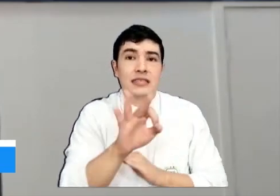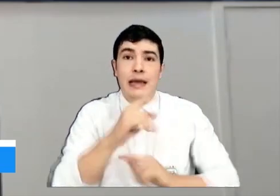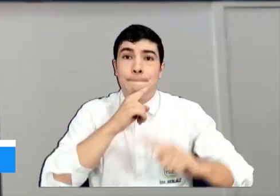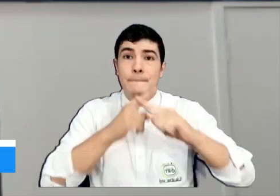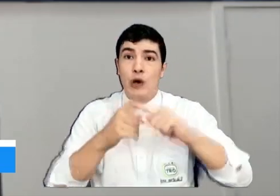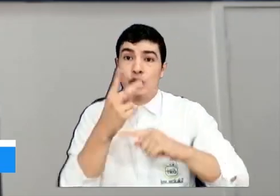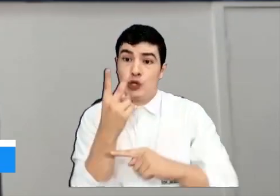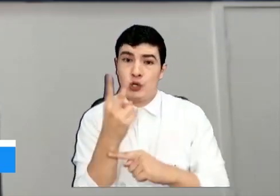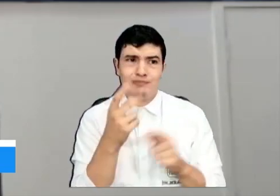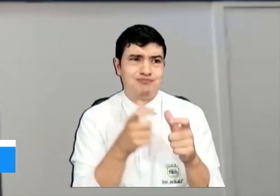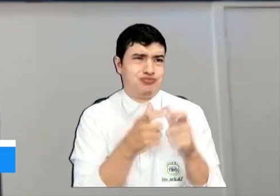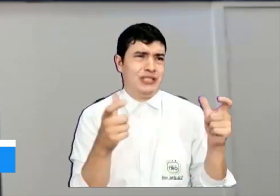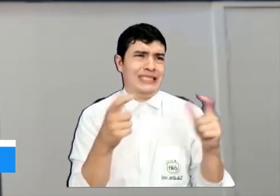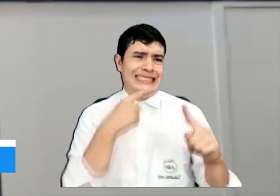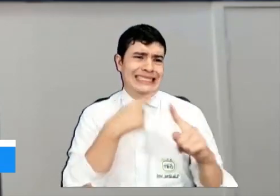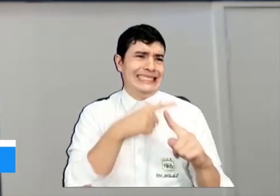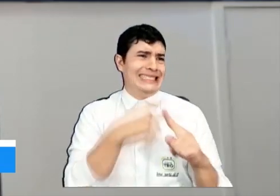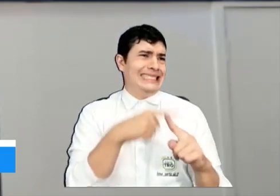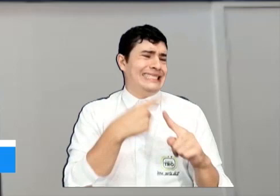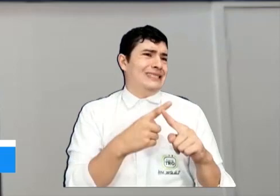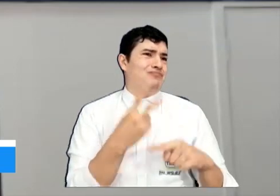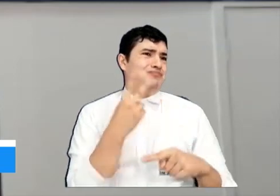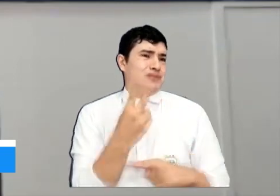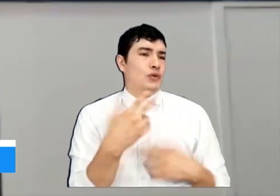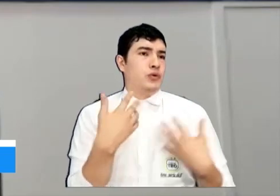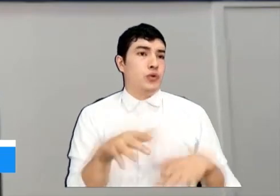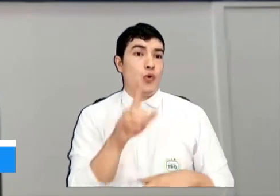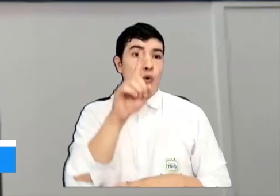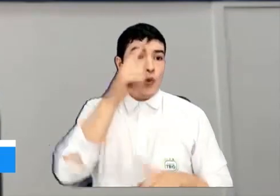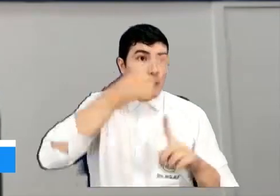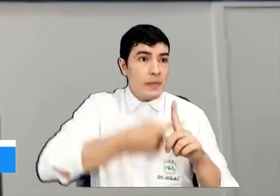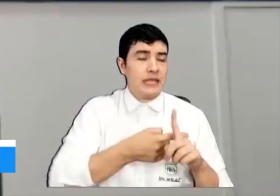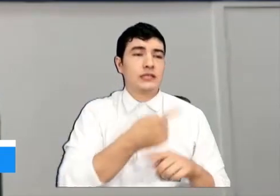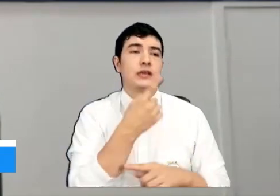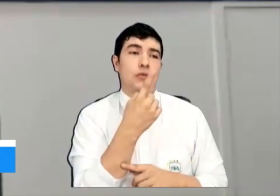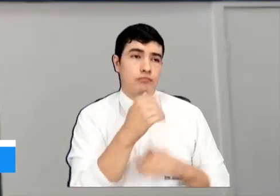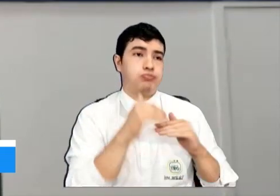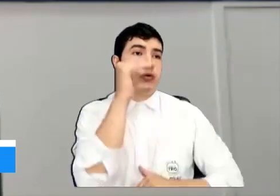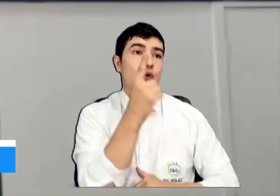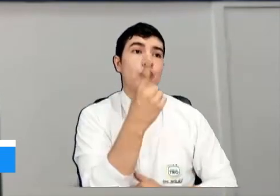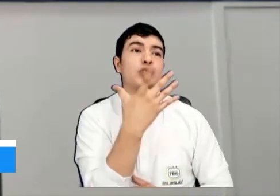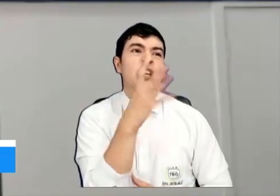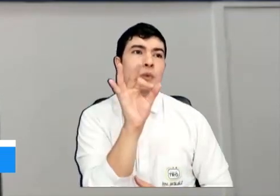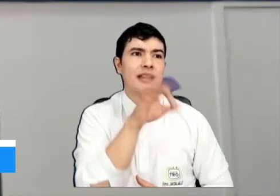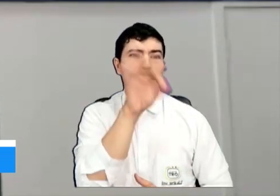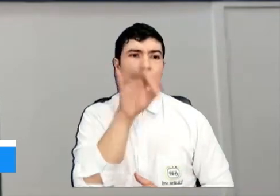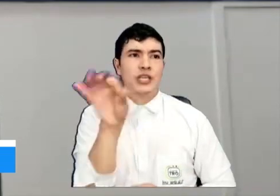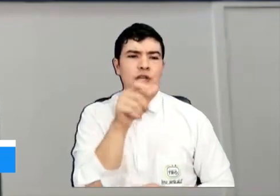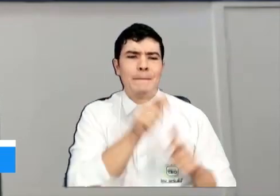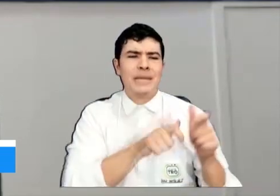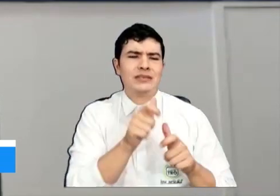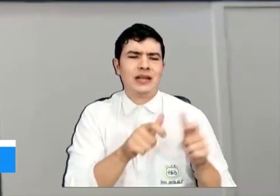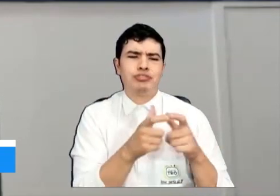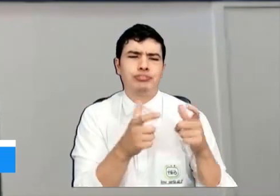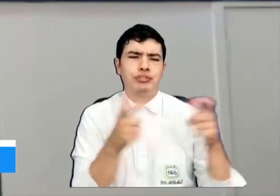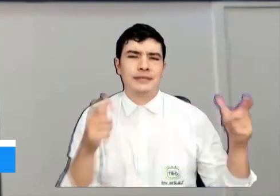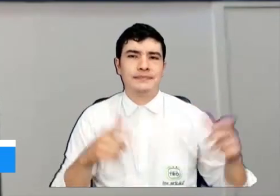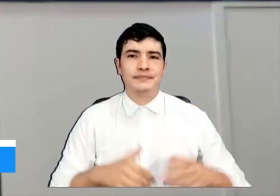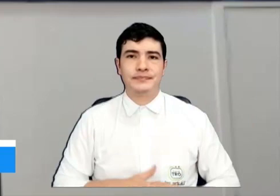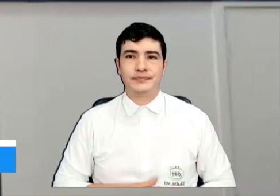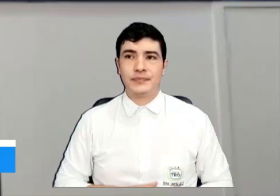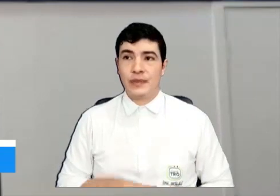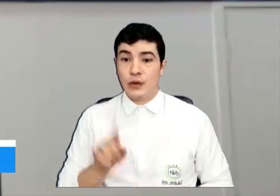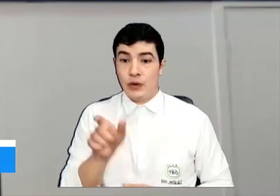operador nuestro recibe entre 30 y 40 llamadas por hora. Durante cada hora de un operador son 40